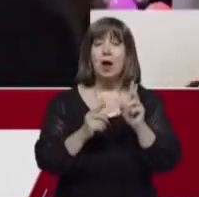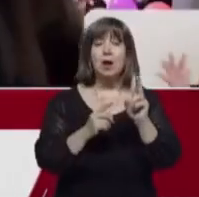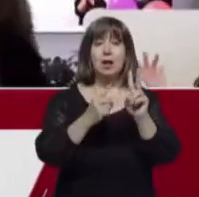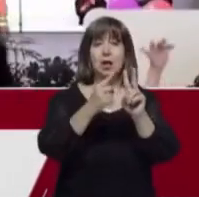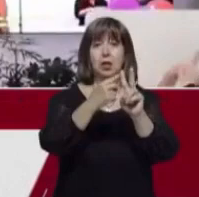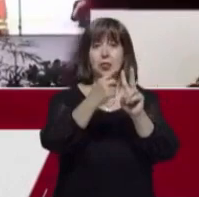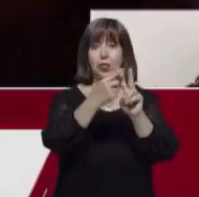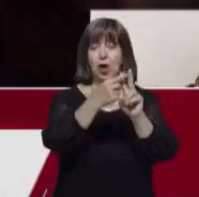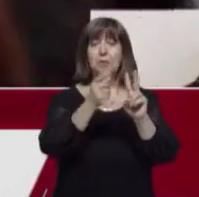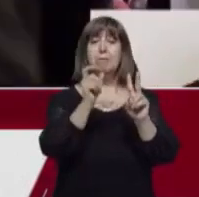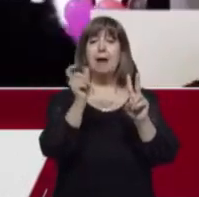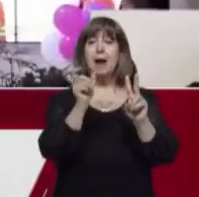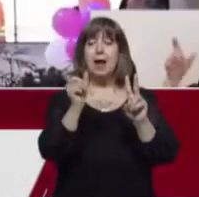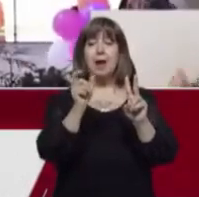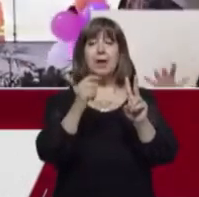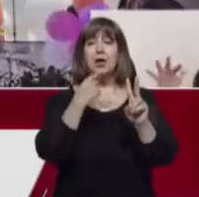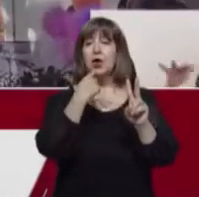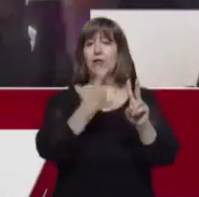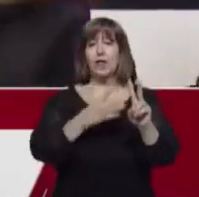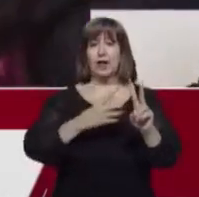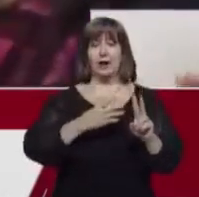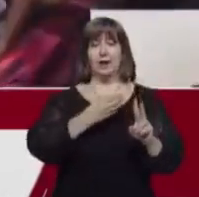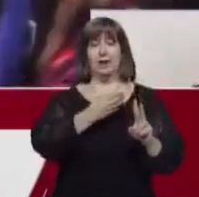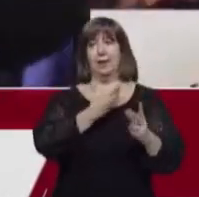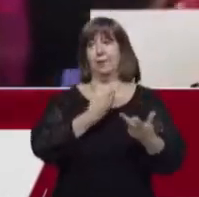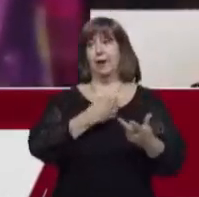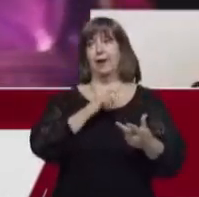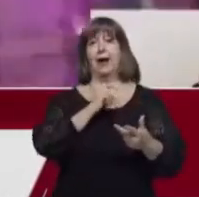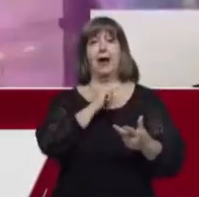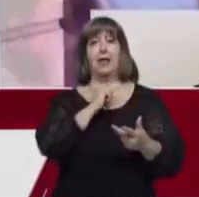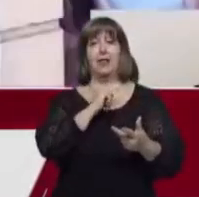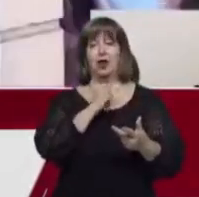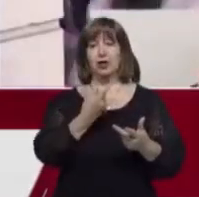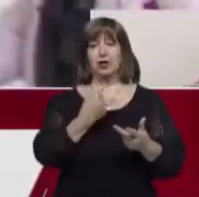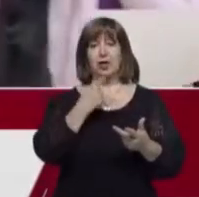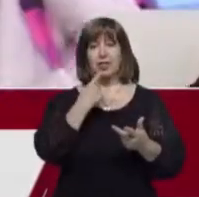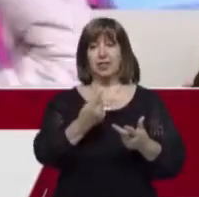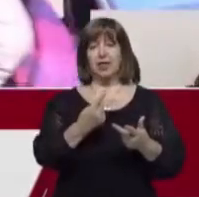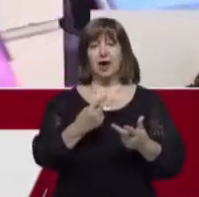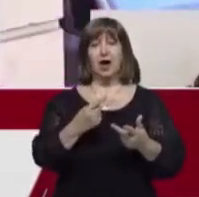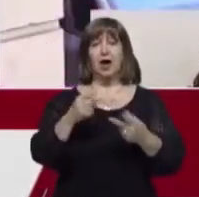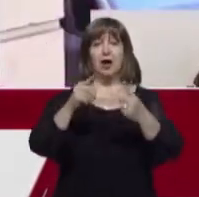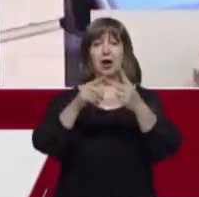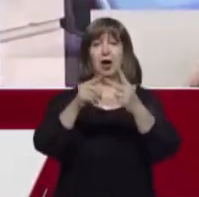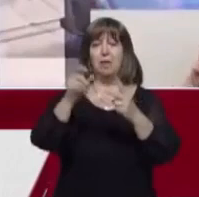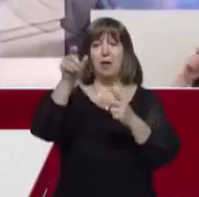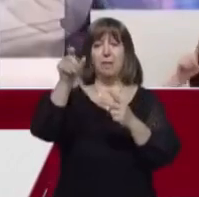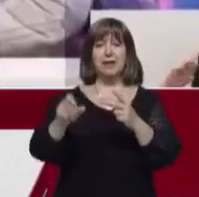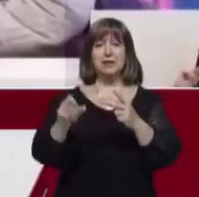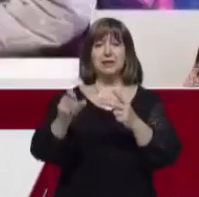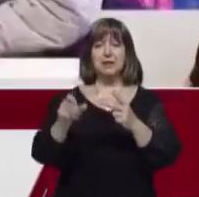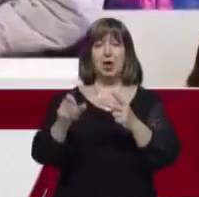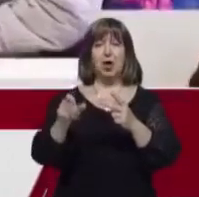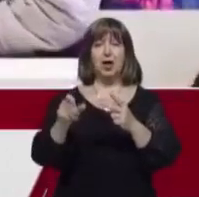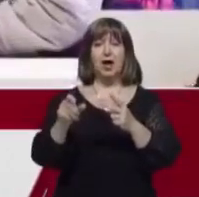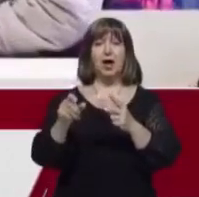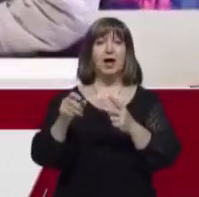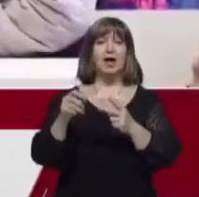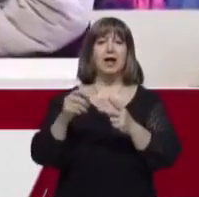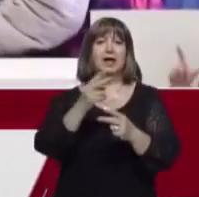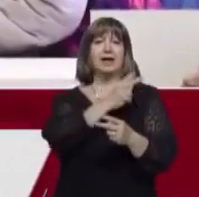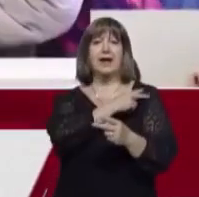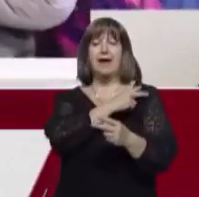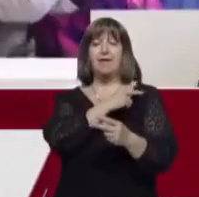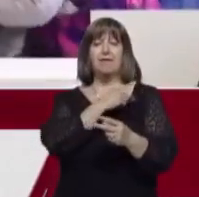que un funcionario de gobierno por ahí diga esto, que la persona no está idónea para utilizar el cargo.